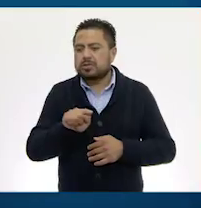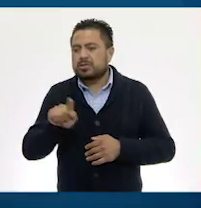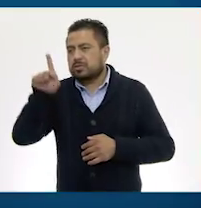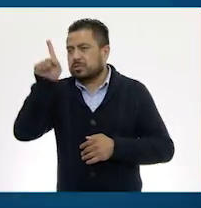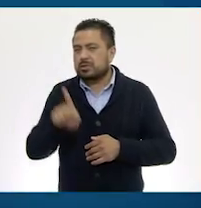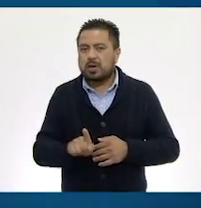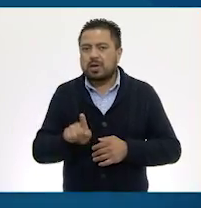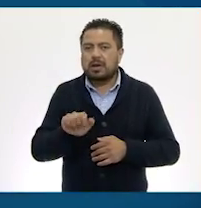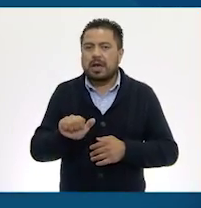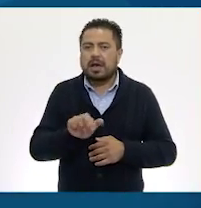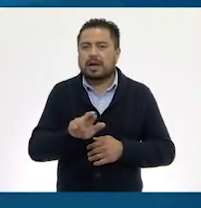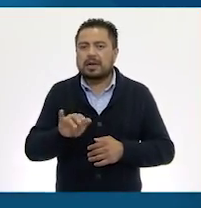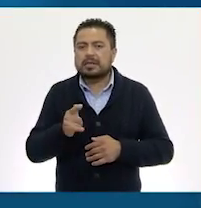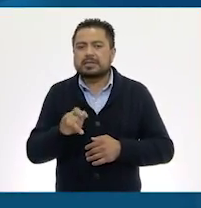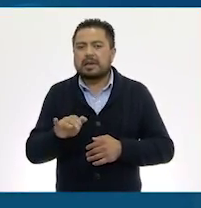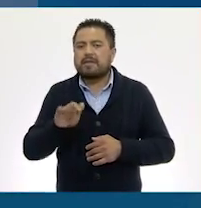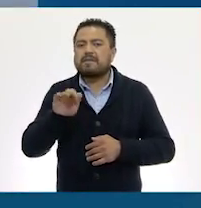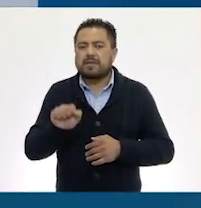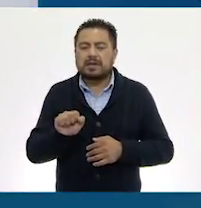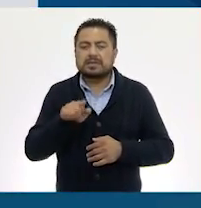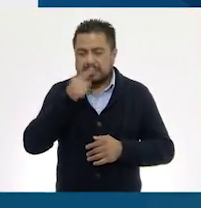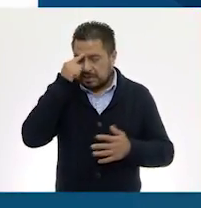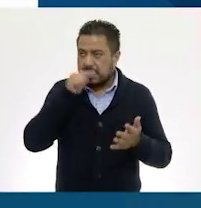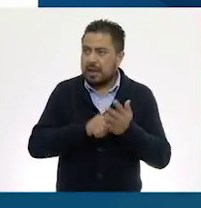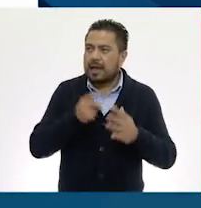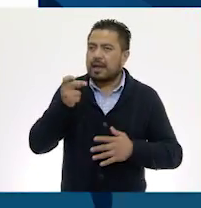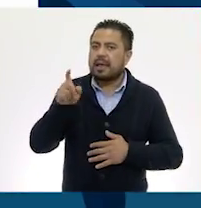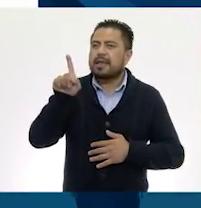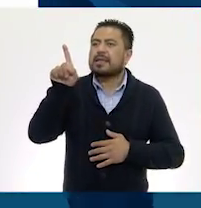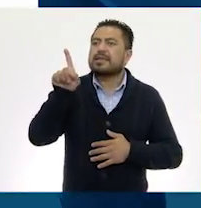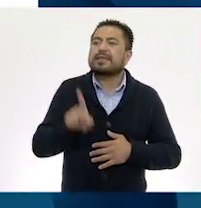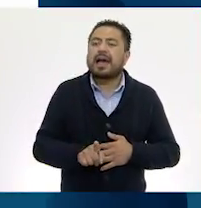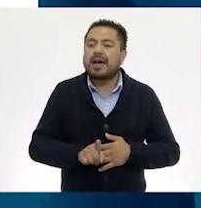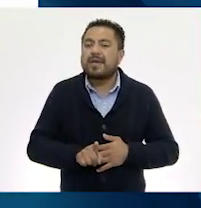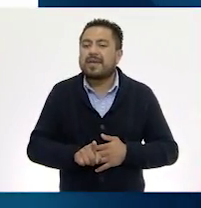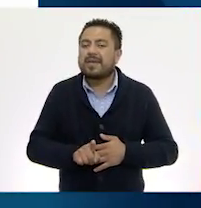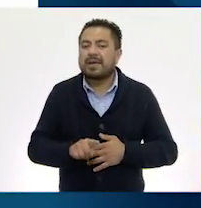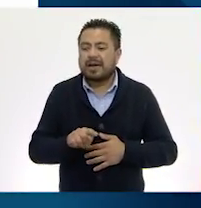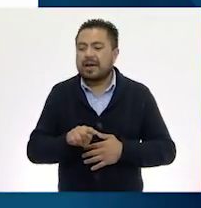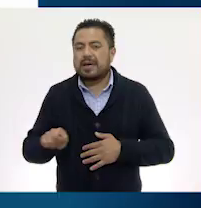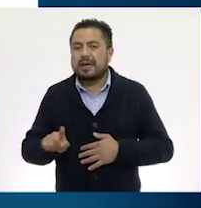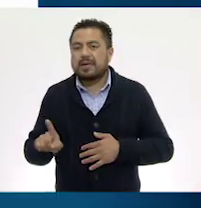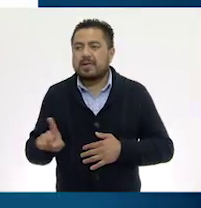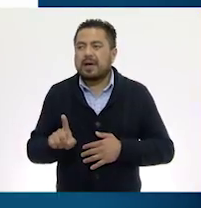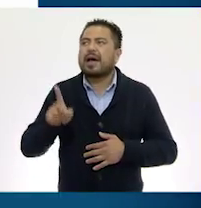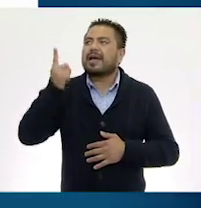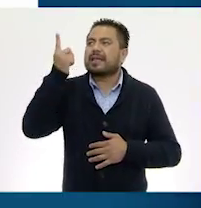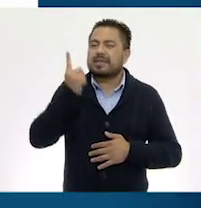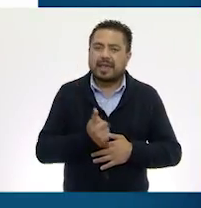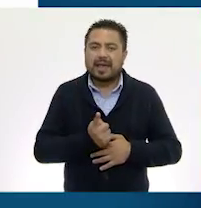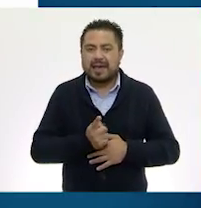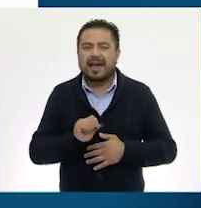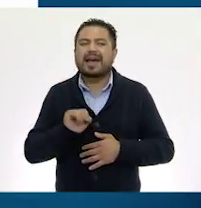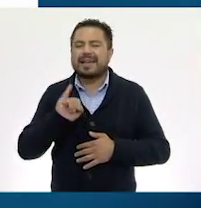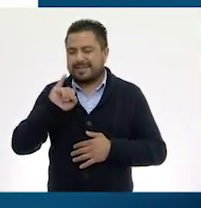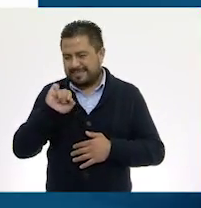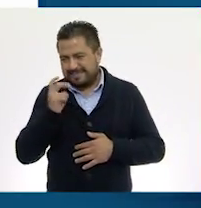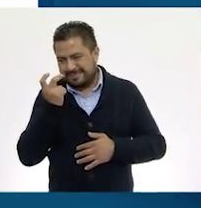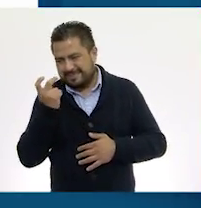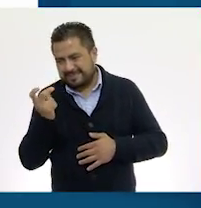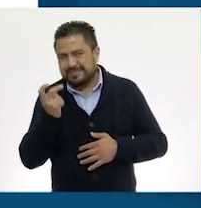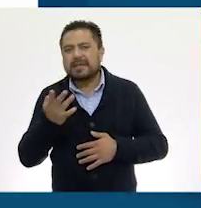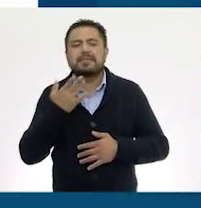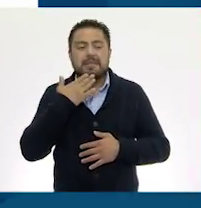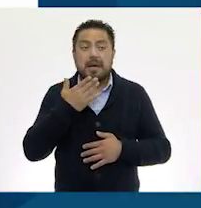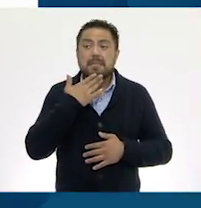Ay, Así es. Ton, creo que esa se llama diagonal. ¿Diagonal? Ujú, ¿Tienes razón? Así es una diagonal.